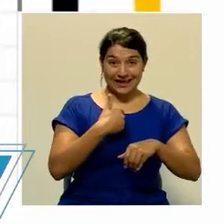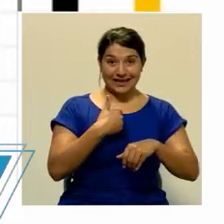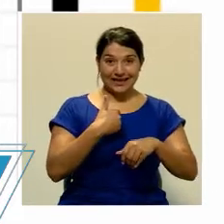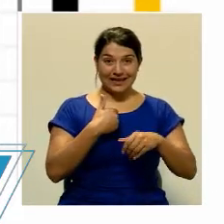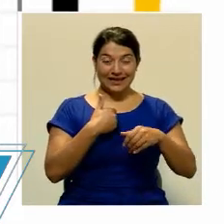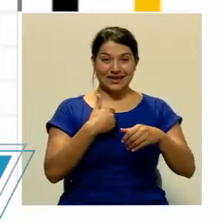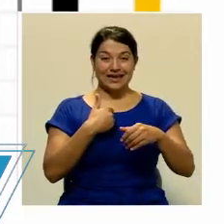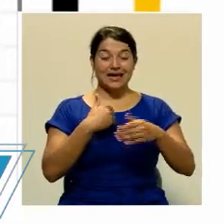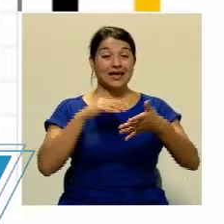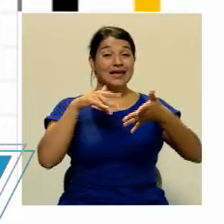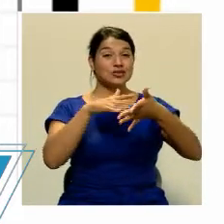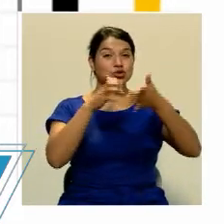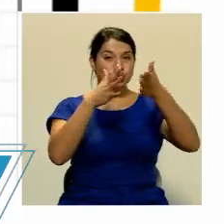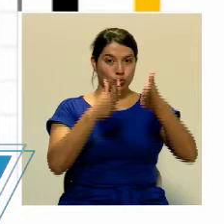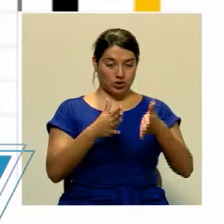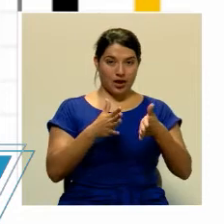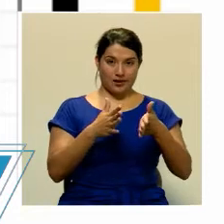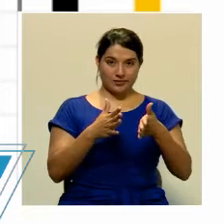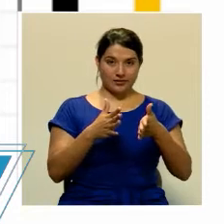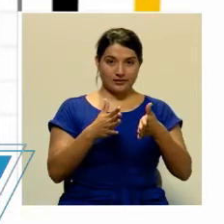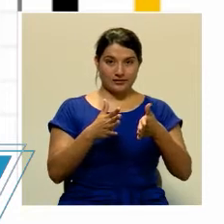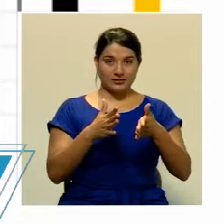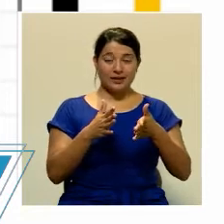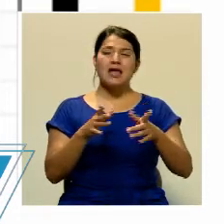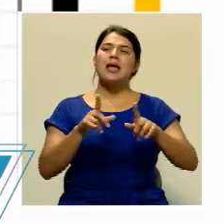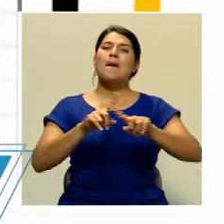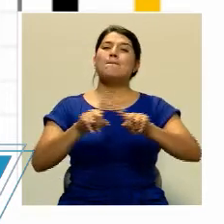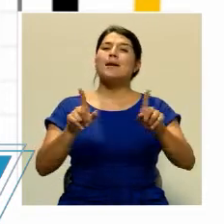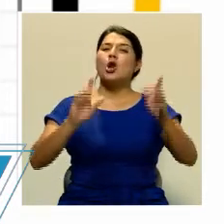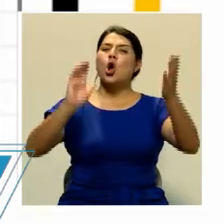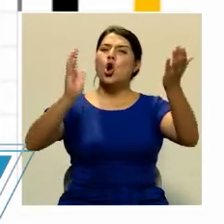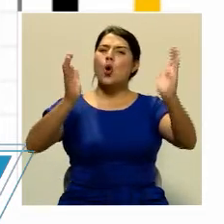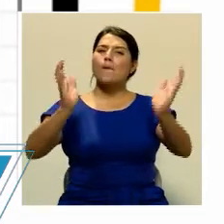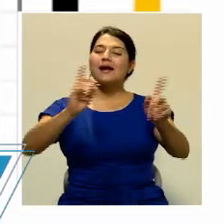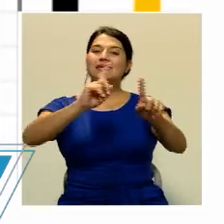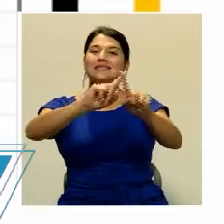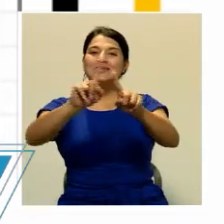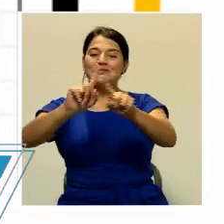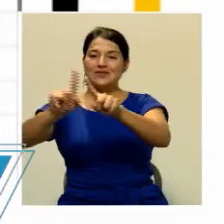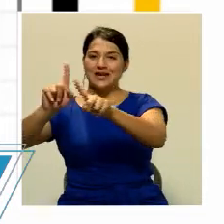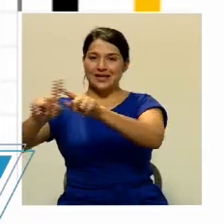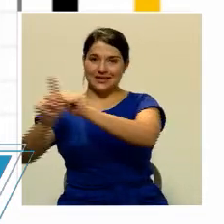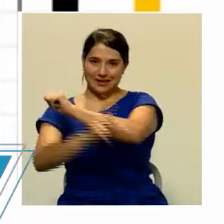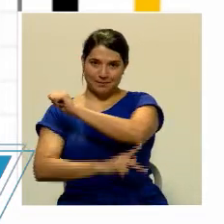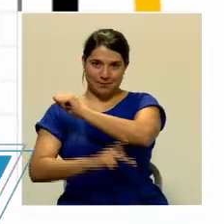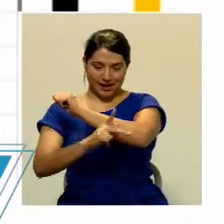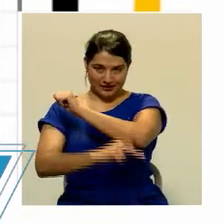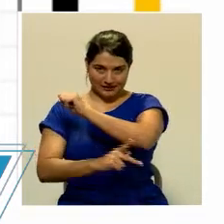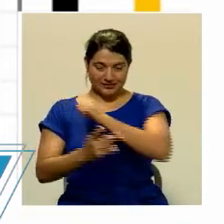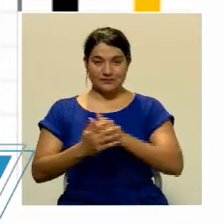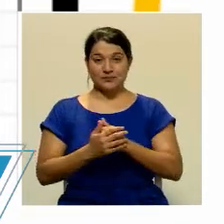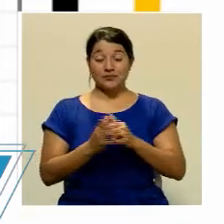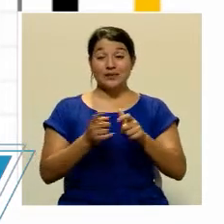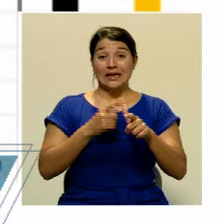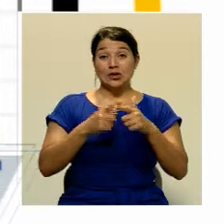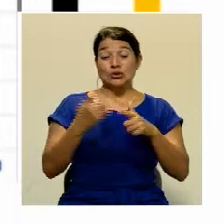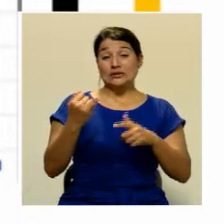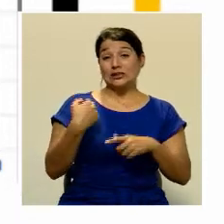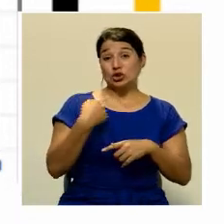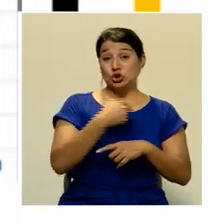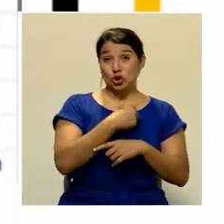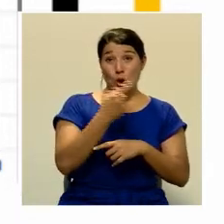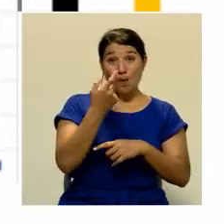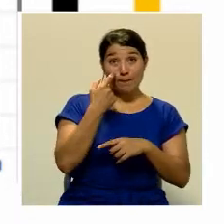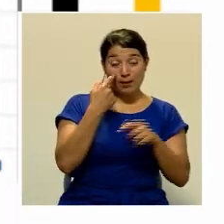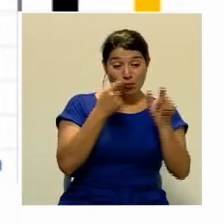también comparado con el promedio de países de la OCDE. Entonces, si vemos las columnas por regiones que